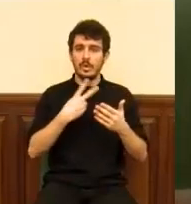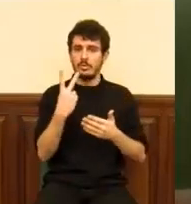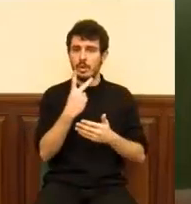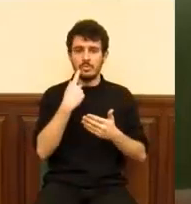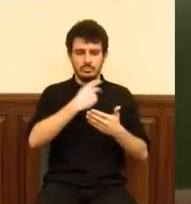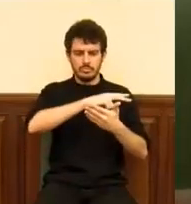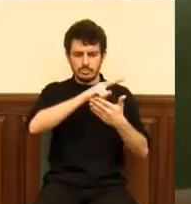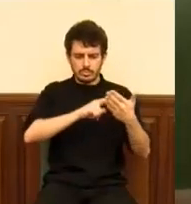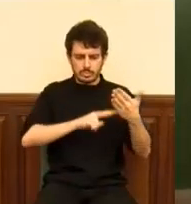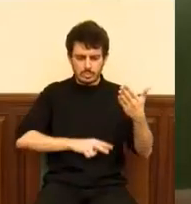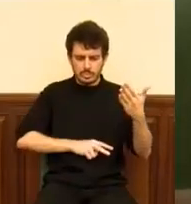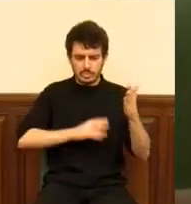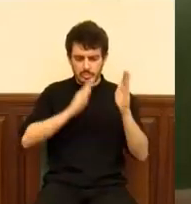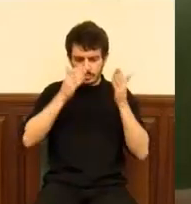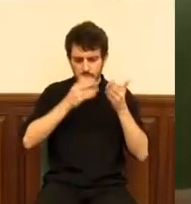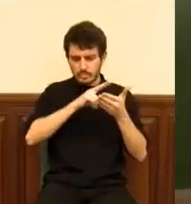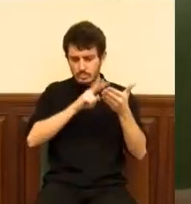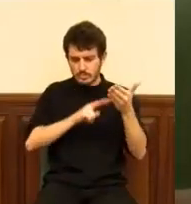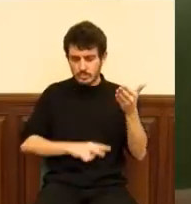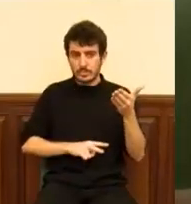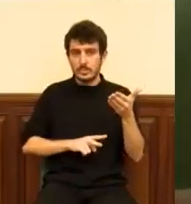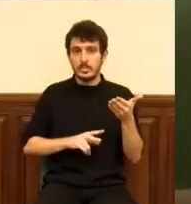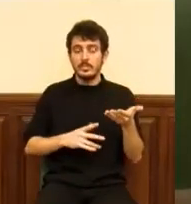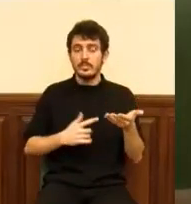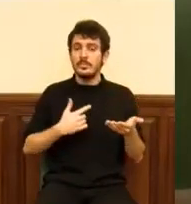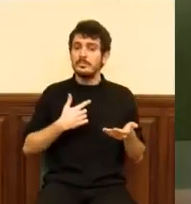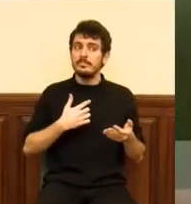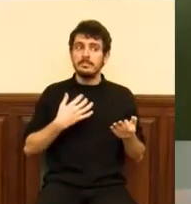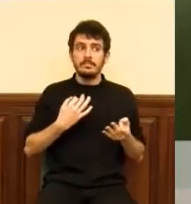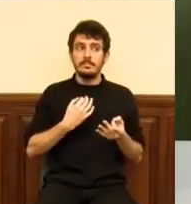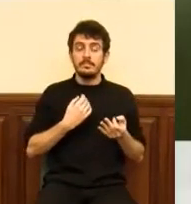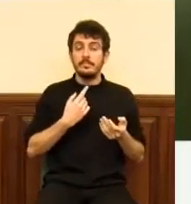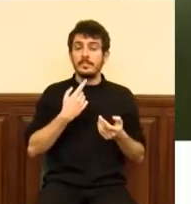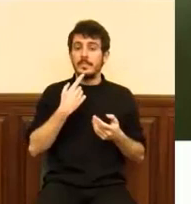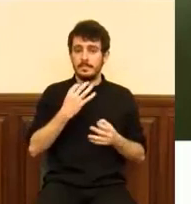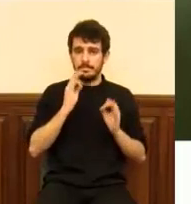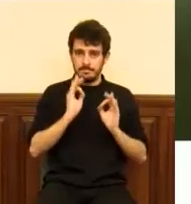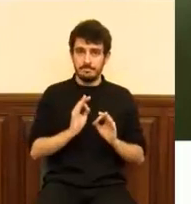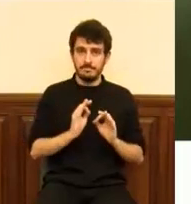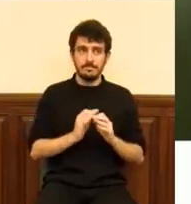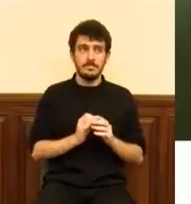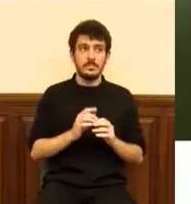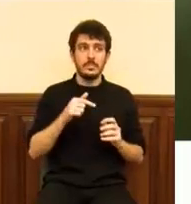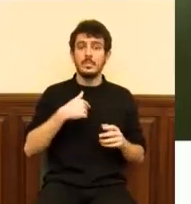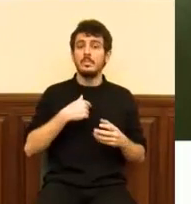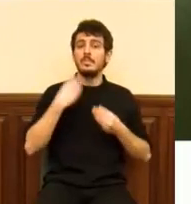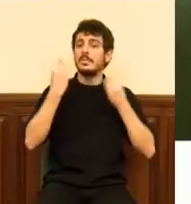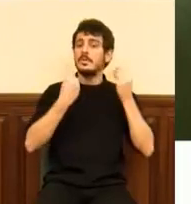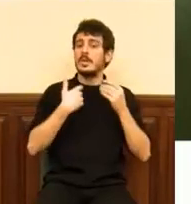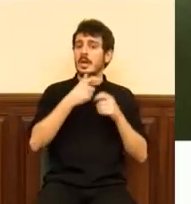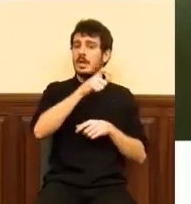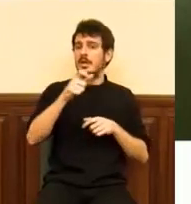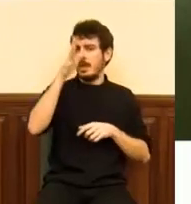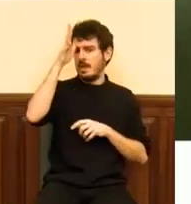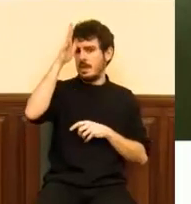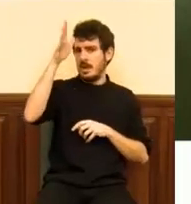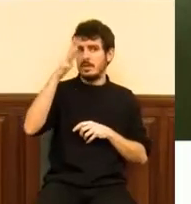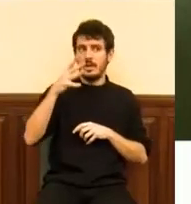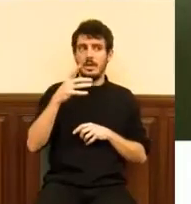con atención. Y tengo que decir lo siguiente, yo creo que la gente ya está harta de que nos